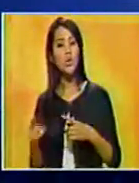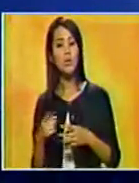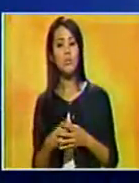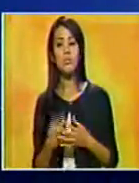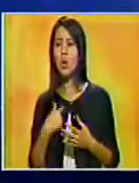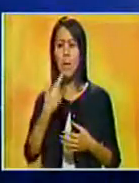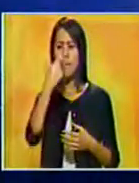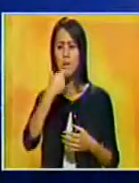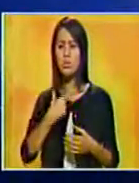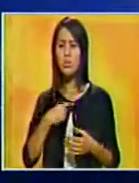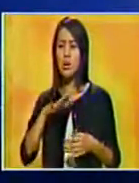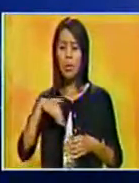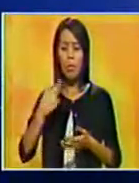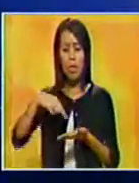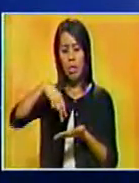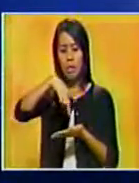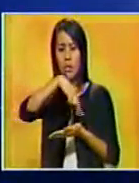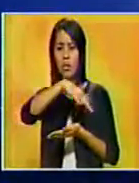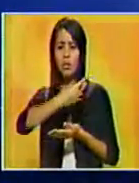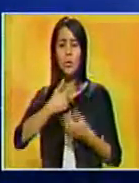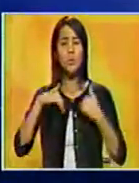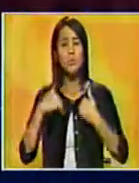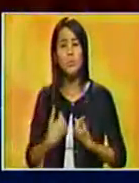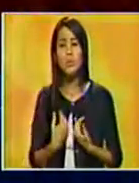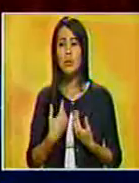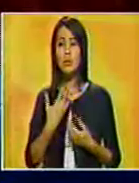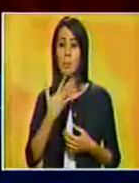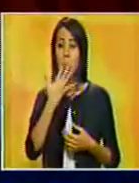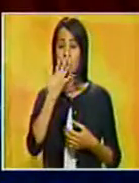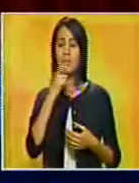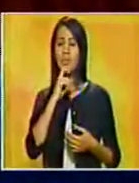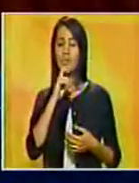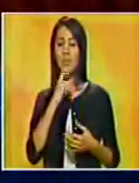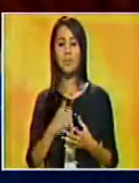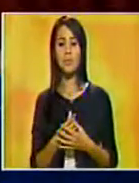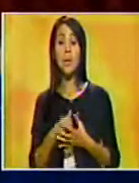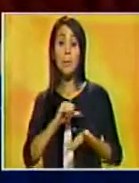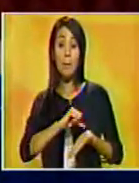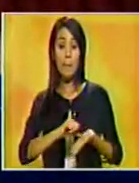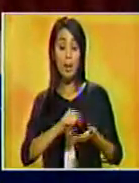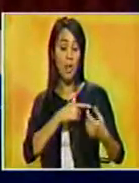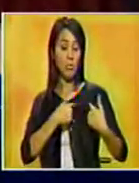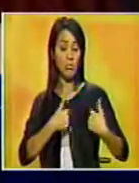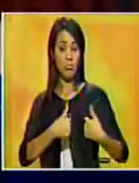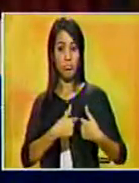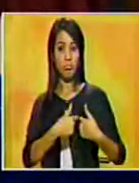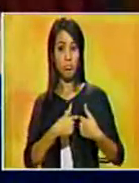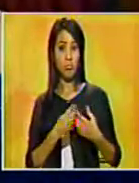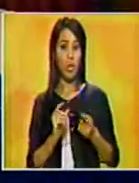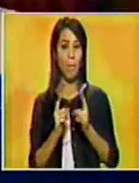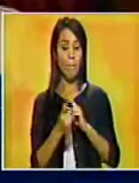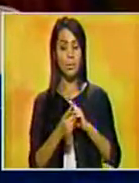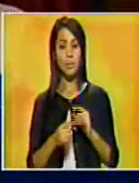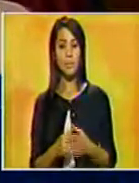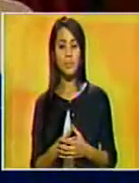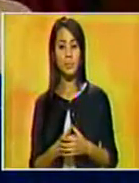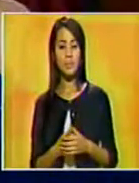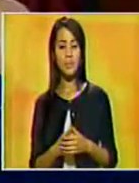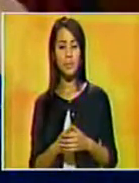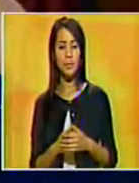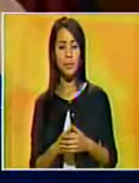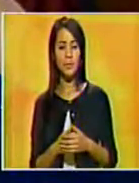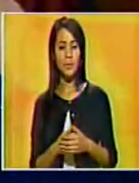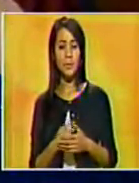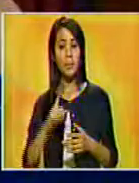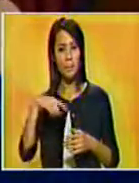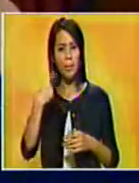podía caminar, me cansaba, no respiraba. A mí me operaron, me pusieron prótesis de válvula mitral. Mañana cumplo